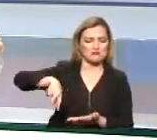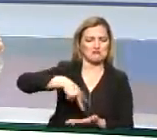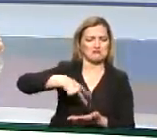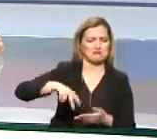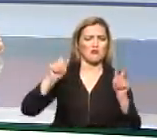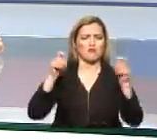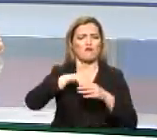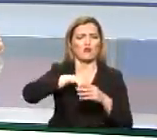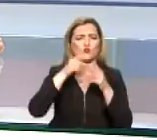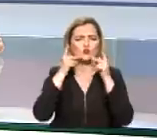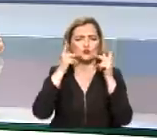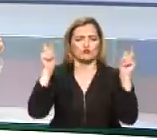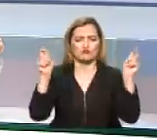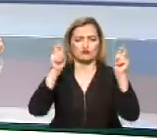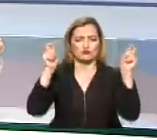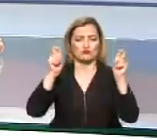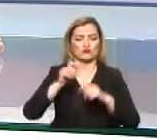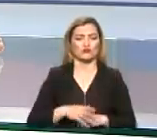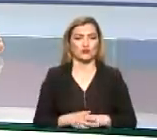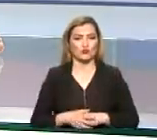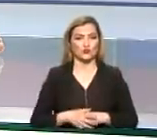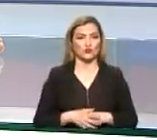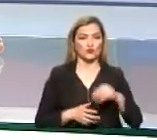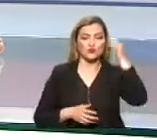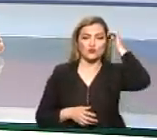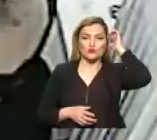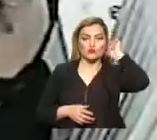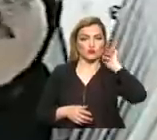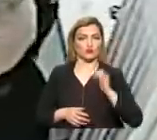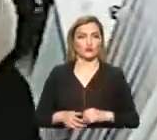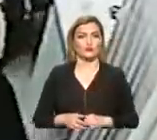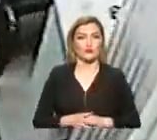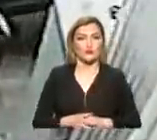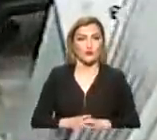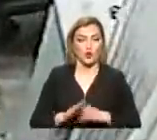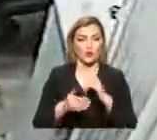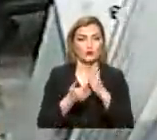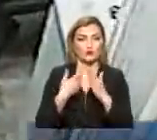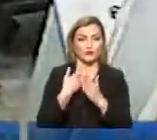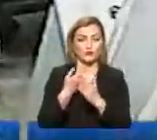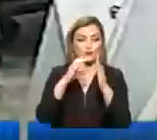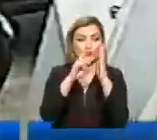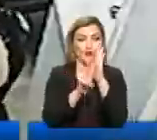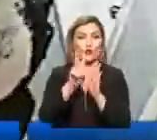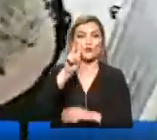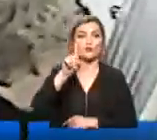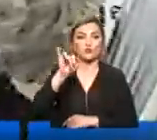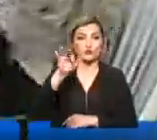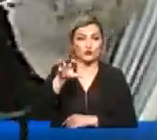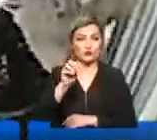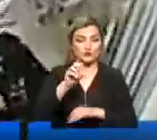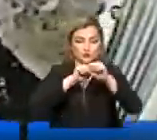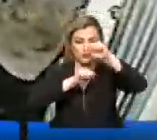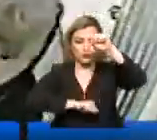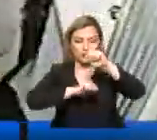con fondos públicos el aniversario del asilo concedido a Assange. Nuevamente el portal Código Vidrio revela los